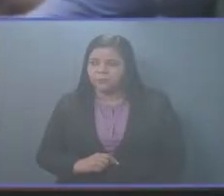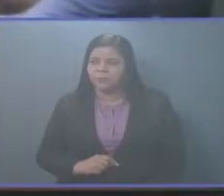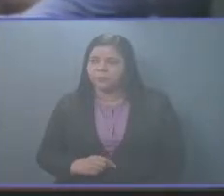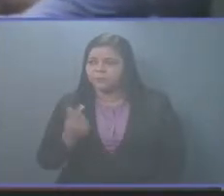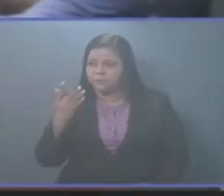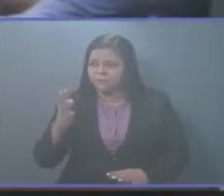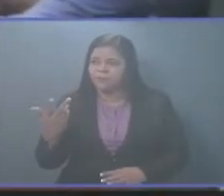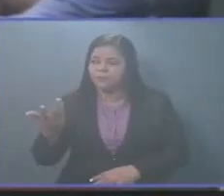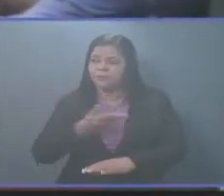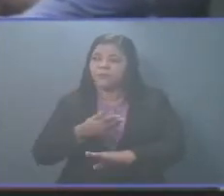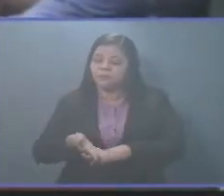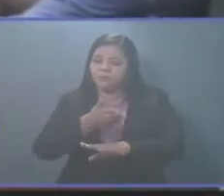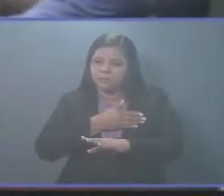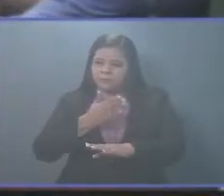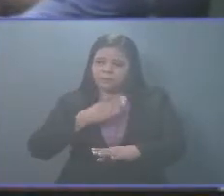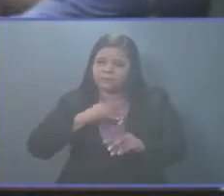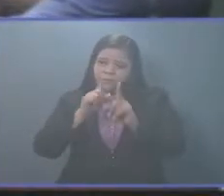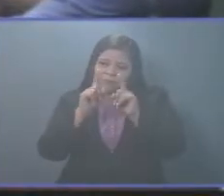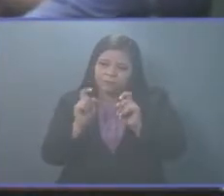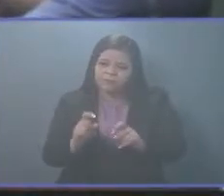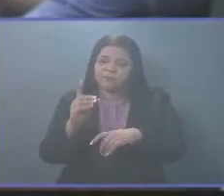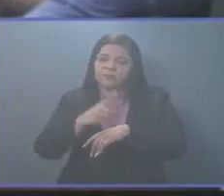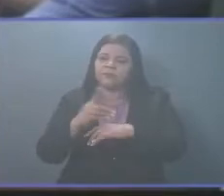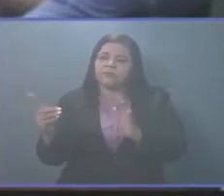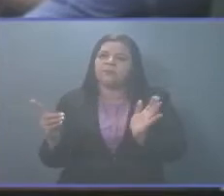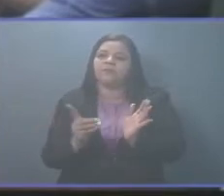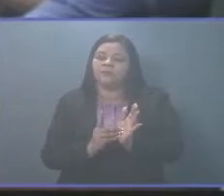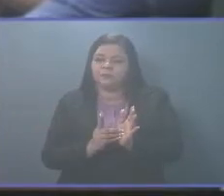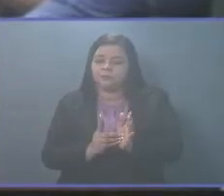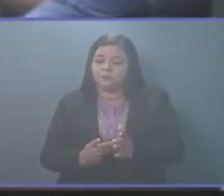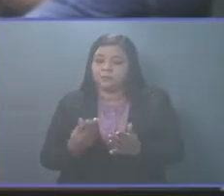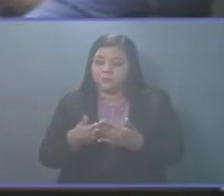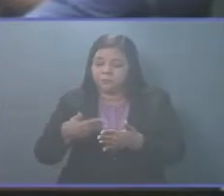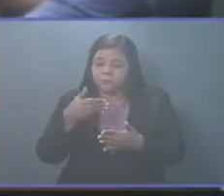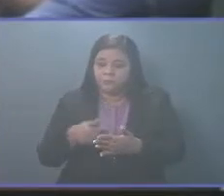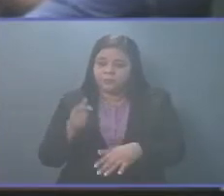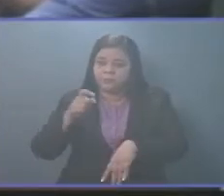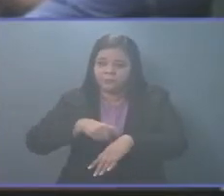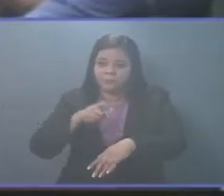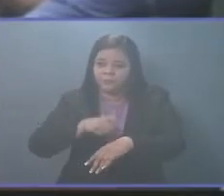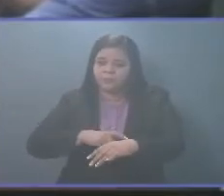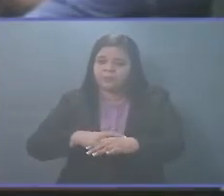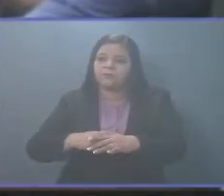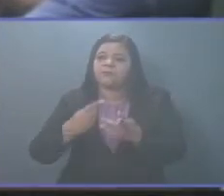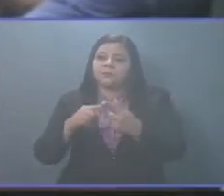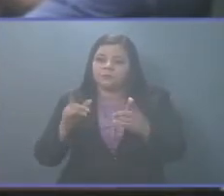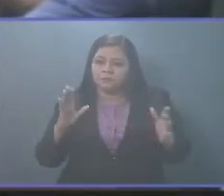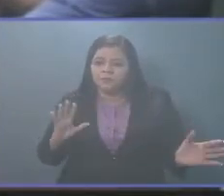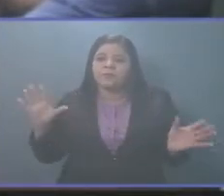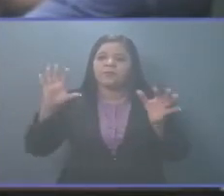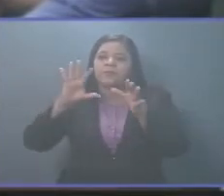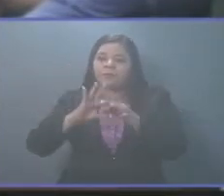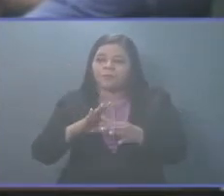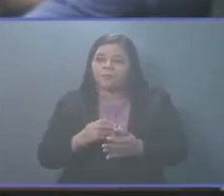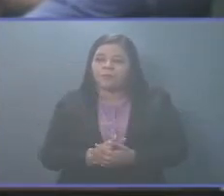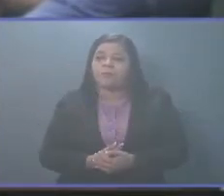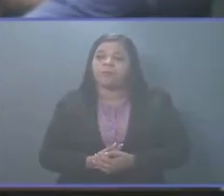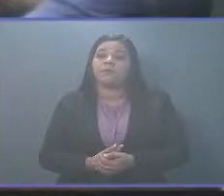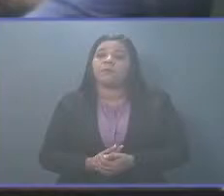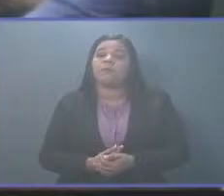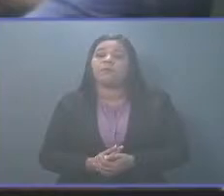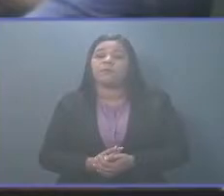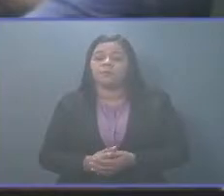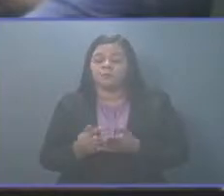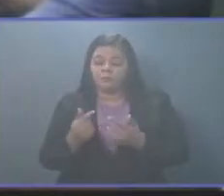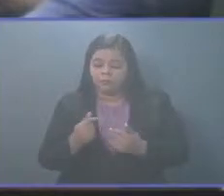Estaba en una pregunta, presidente, en medio de la llegada, pero... Un gusto. Buenos días.